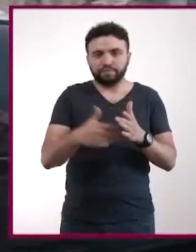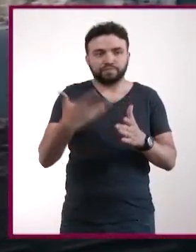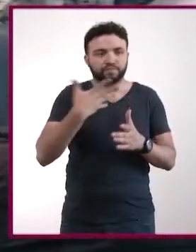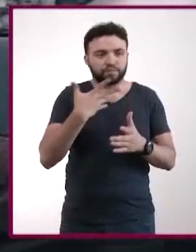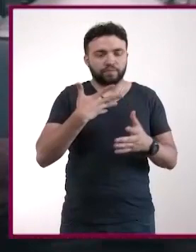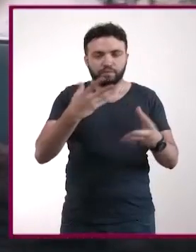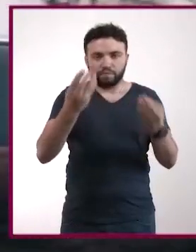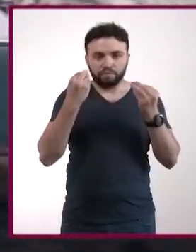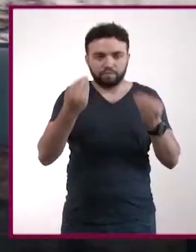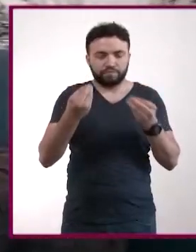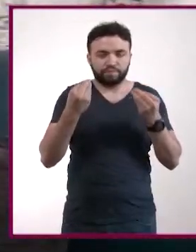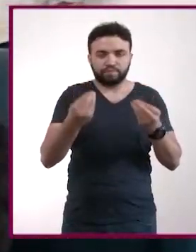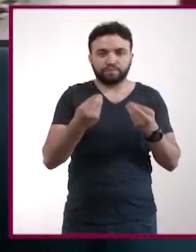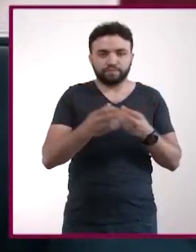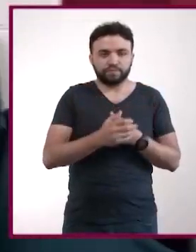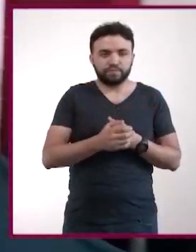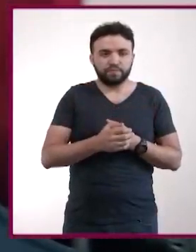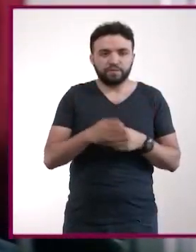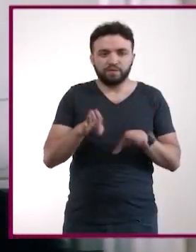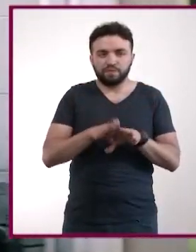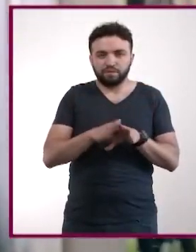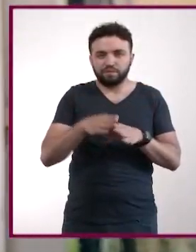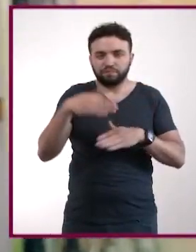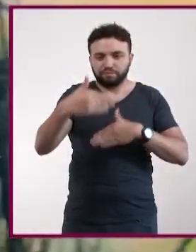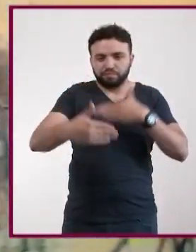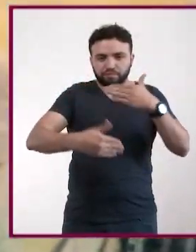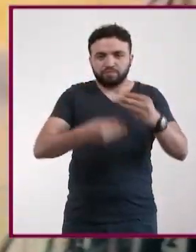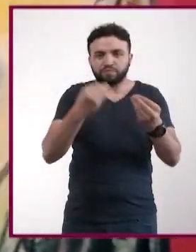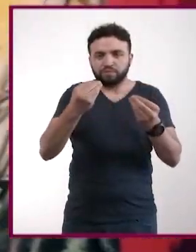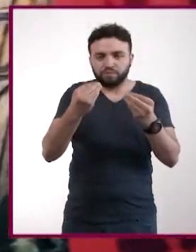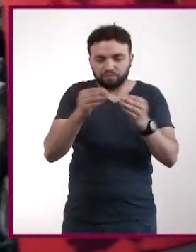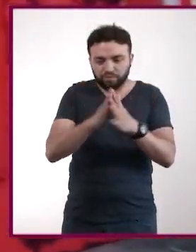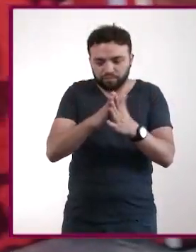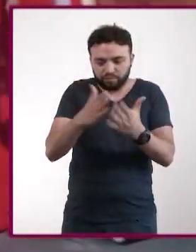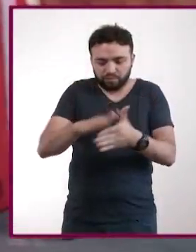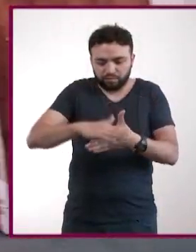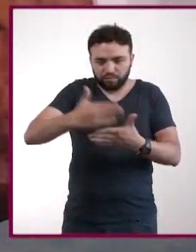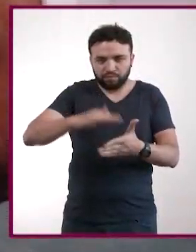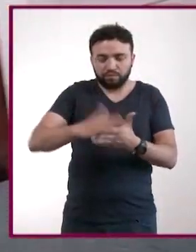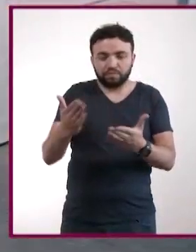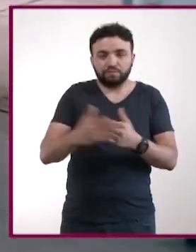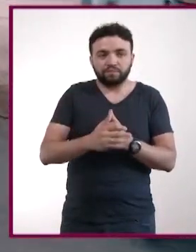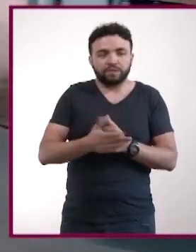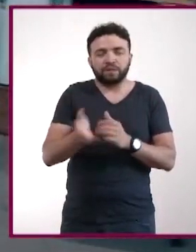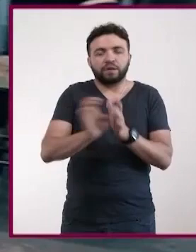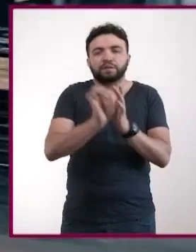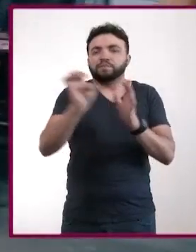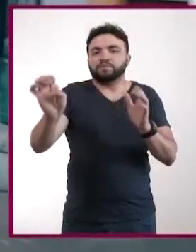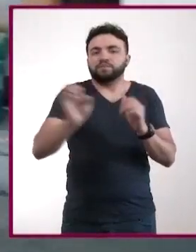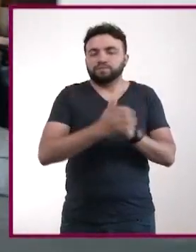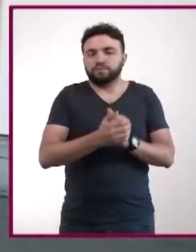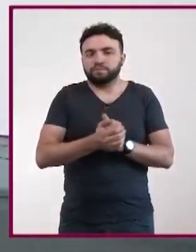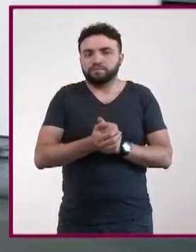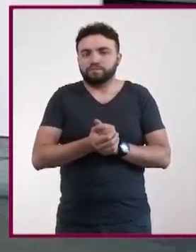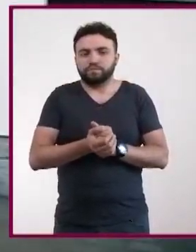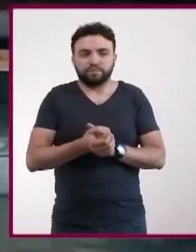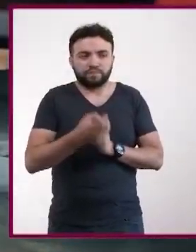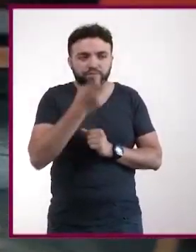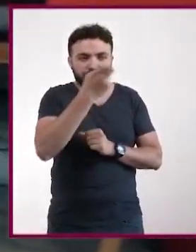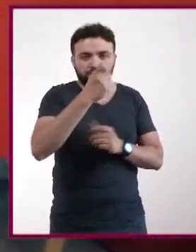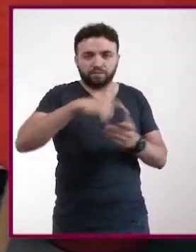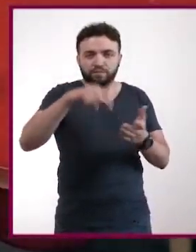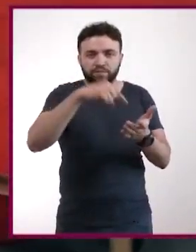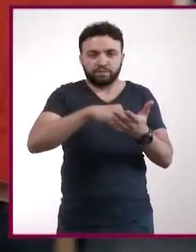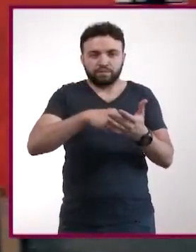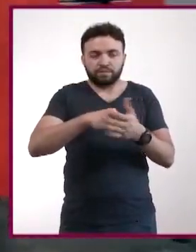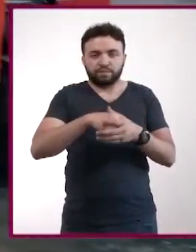tiene muchas fases, digamos, o muchos desdoblamientos que puede ser, por ejemplo, este espacio, ¿no?,